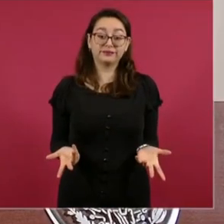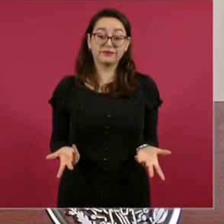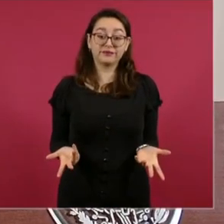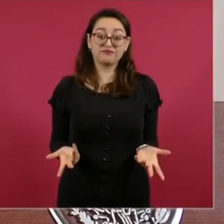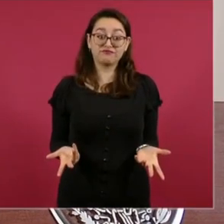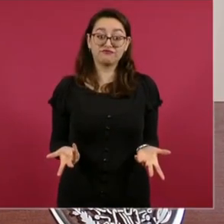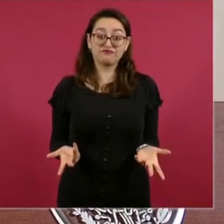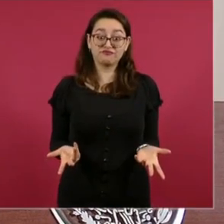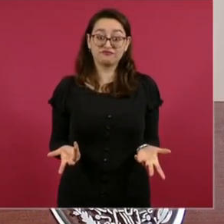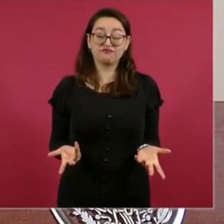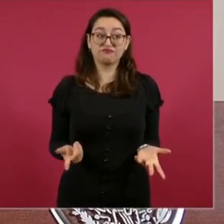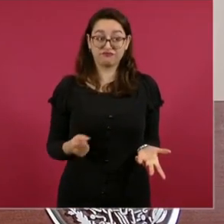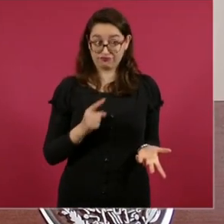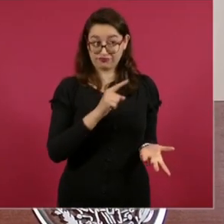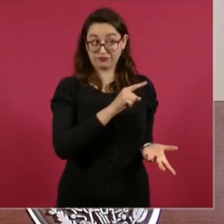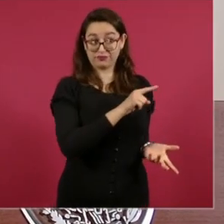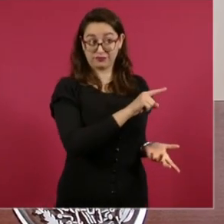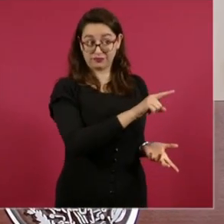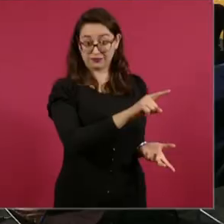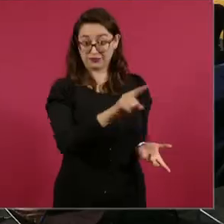Y hay muchos afuera